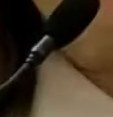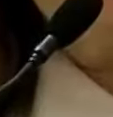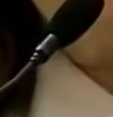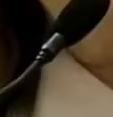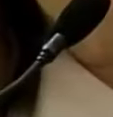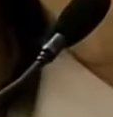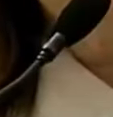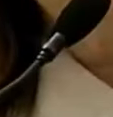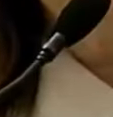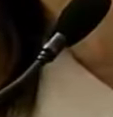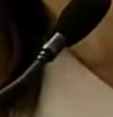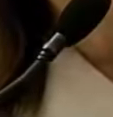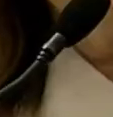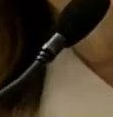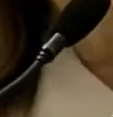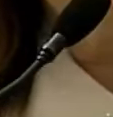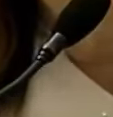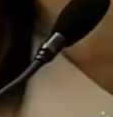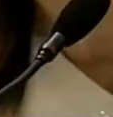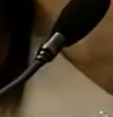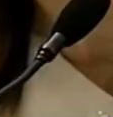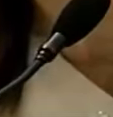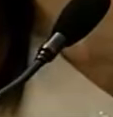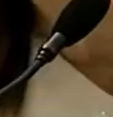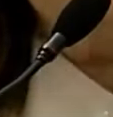el polirrubro, porque hoy no solamente es